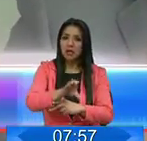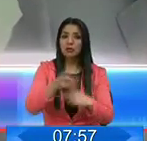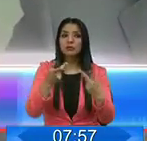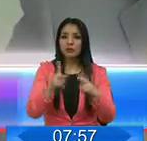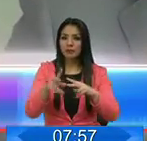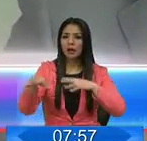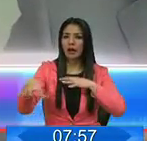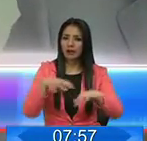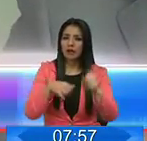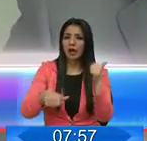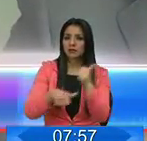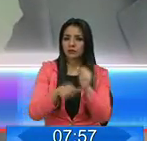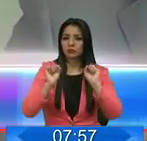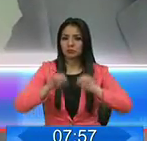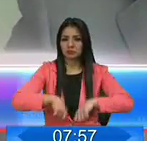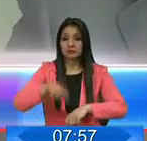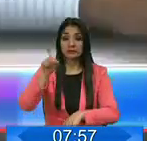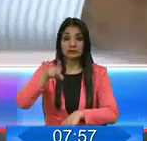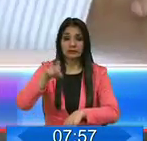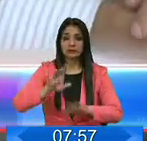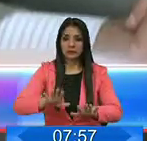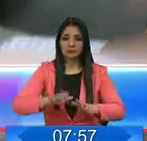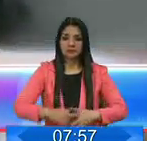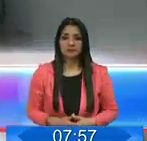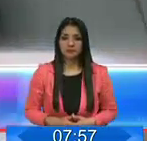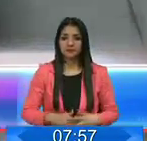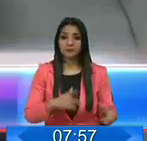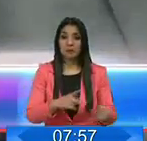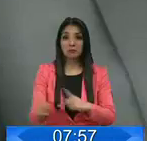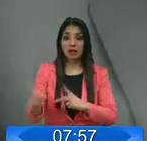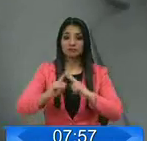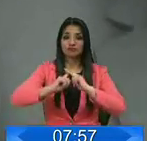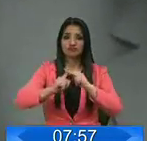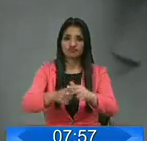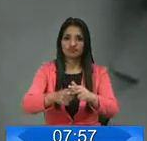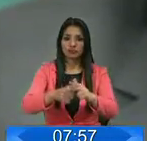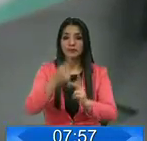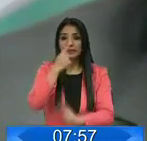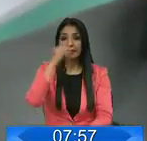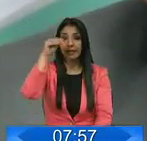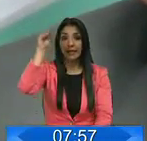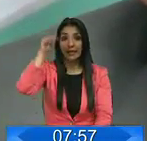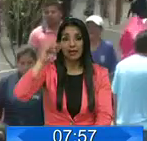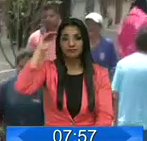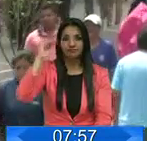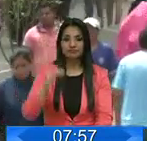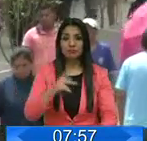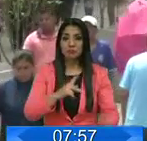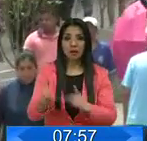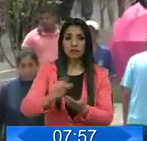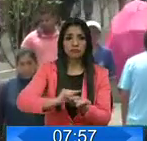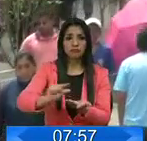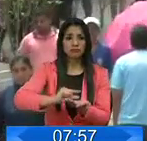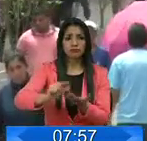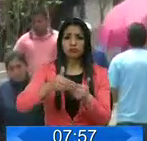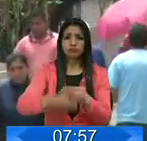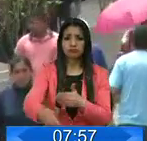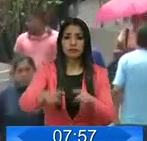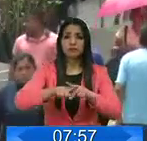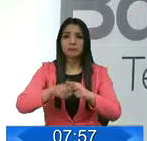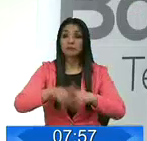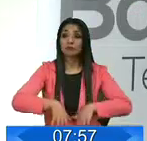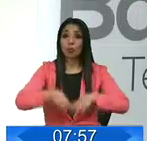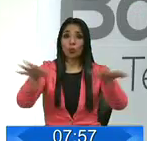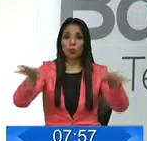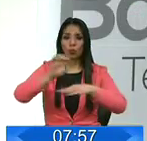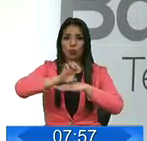operativa que tiene esta institución. El plan de entrega de créditos a bajos intereses y con planes de financiamiento de largo plazo arrancó en todo el país. Desde la